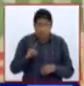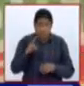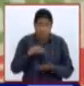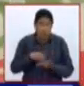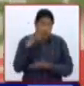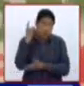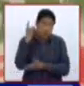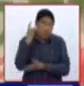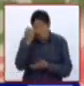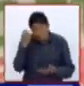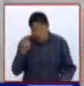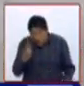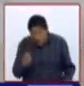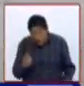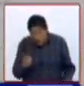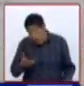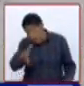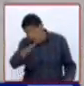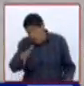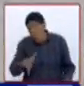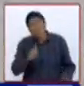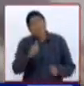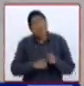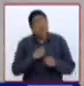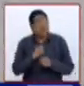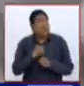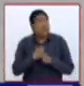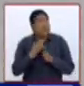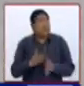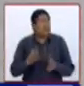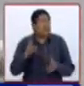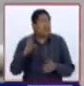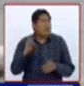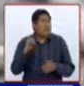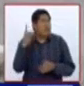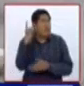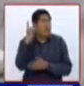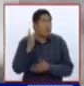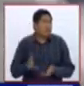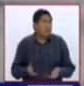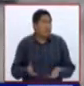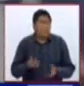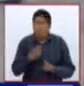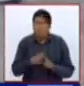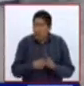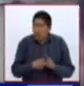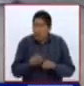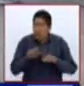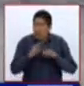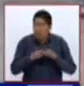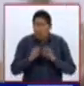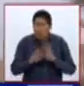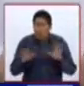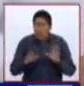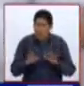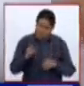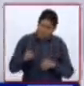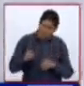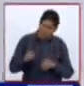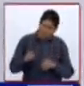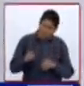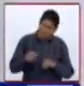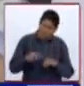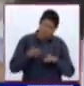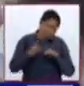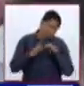bolivianos. ¿Me entiende? Más o menos a cada trabajador le ha de salir unos 60 pesos por mes. Entonces, no es un incremento